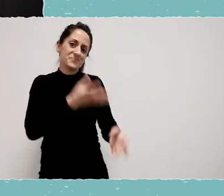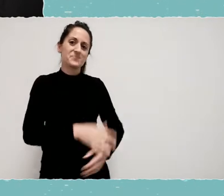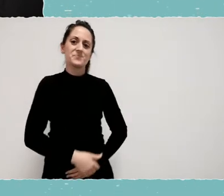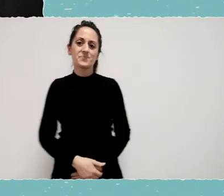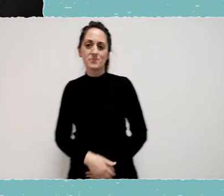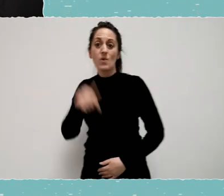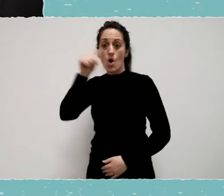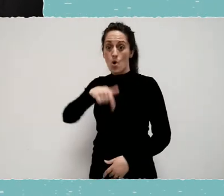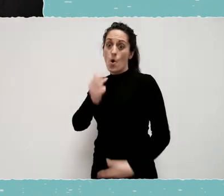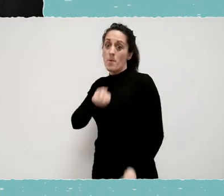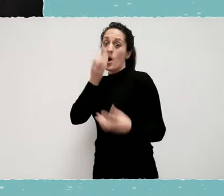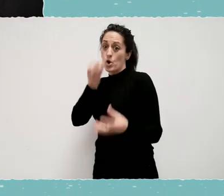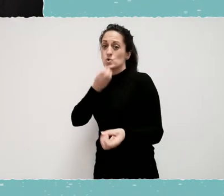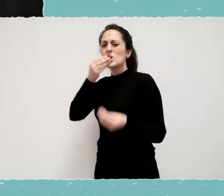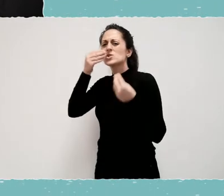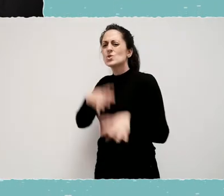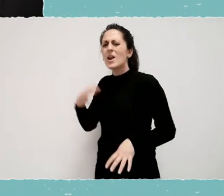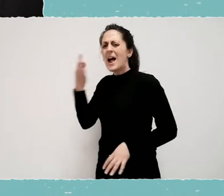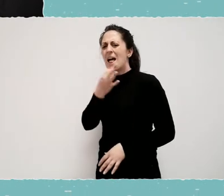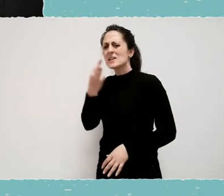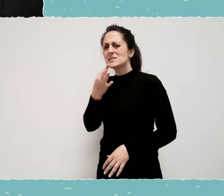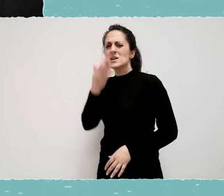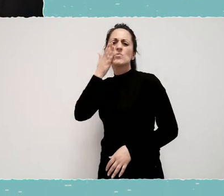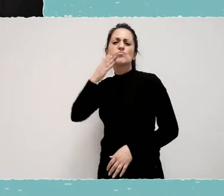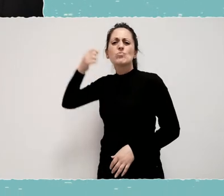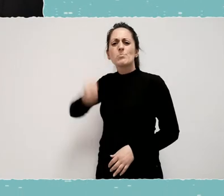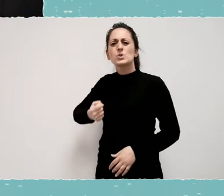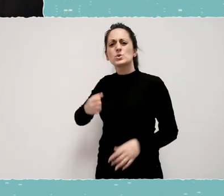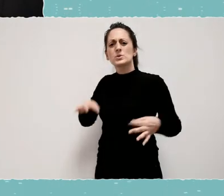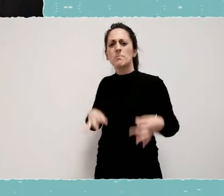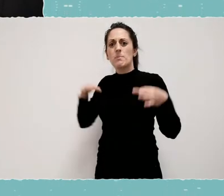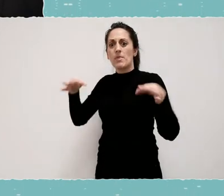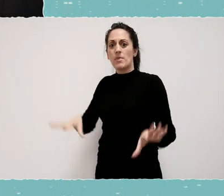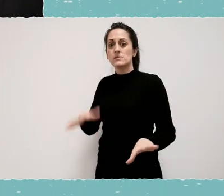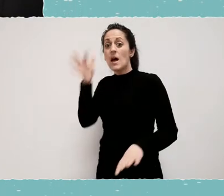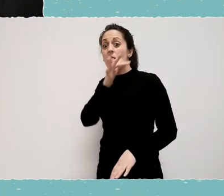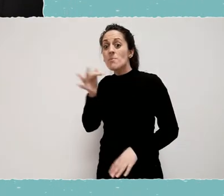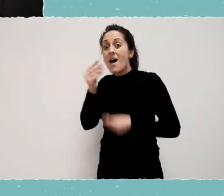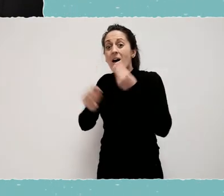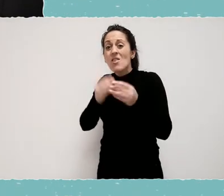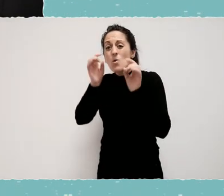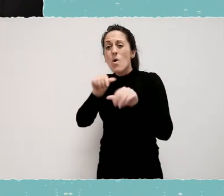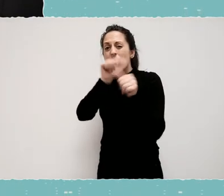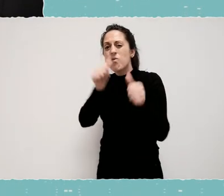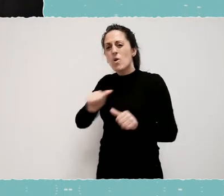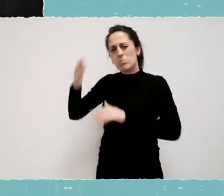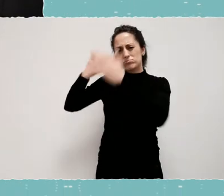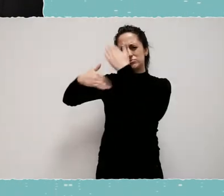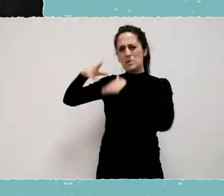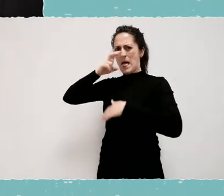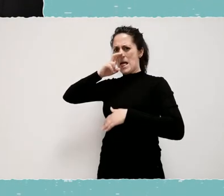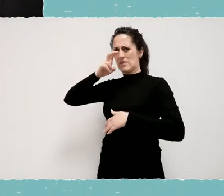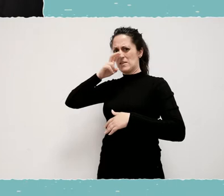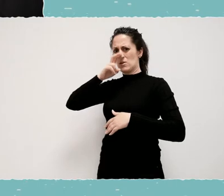e amigos. E hoxe imos vos contar a historia da princesa caprichosa. Ademais, imolo facer como se